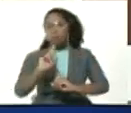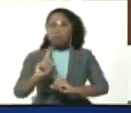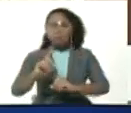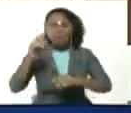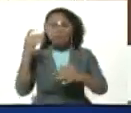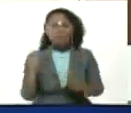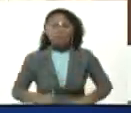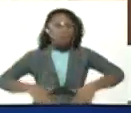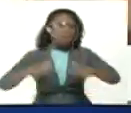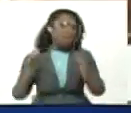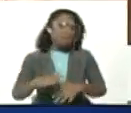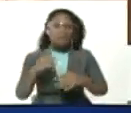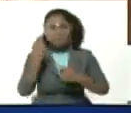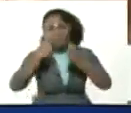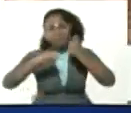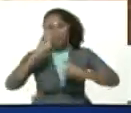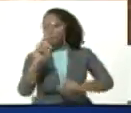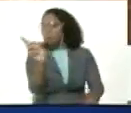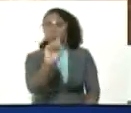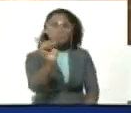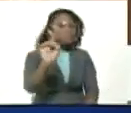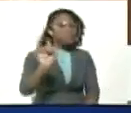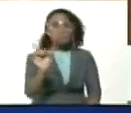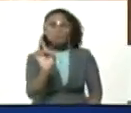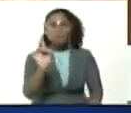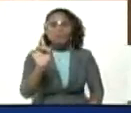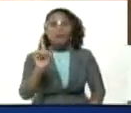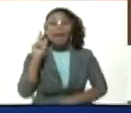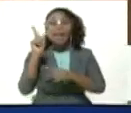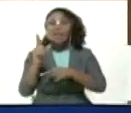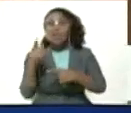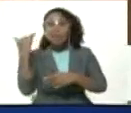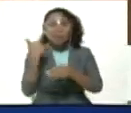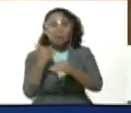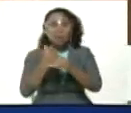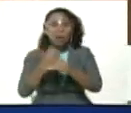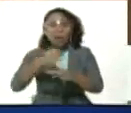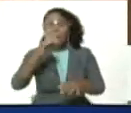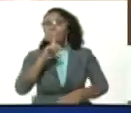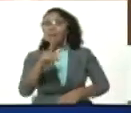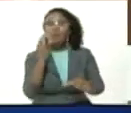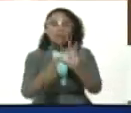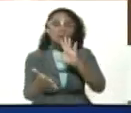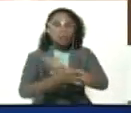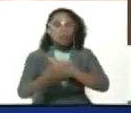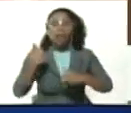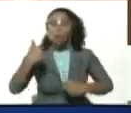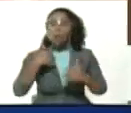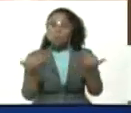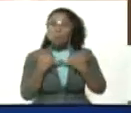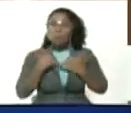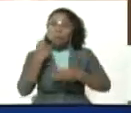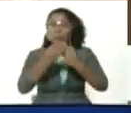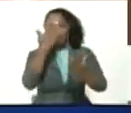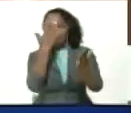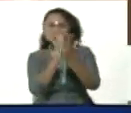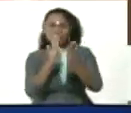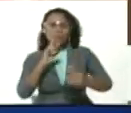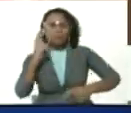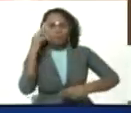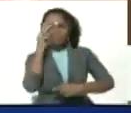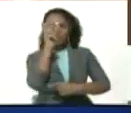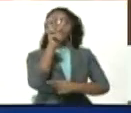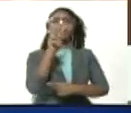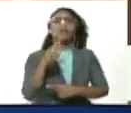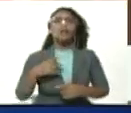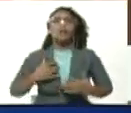ay. Ay, ay, ay. No, no, no, no, no. Eso es pavoso. Uno tiene que estar con la frente en alto, el